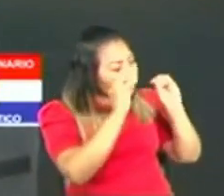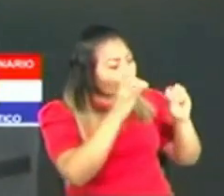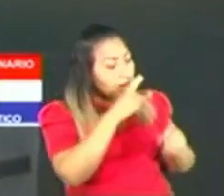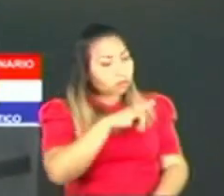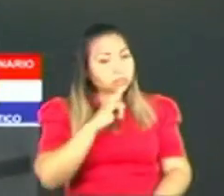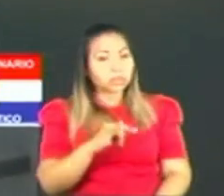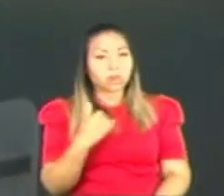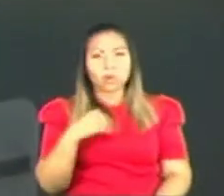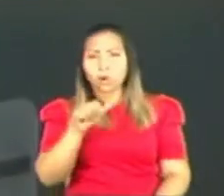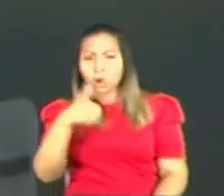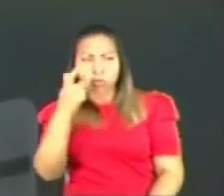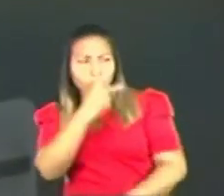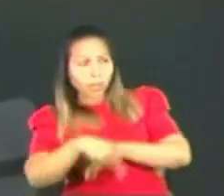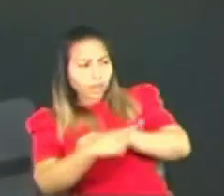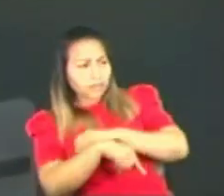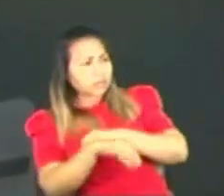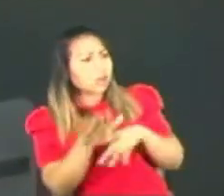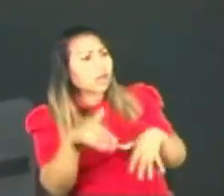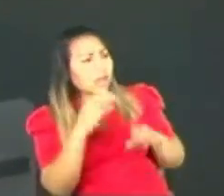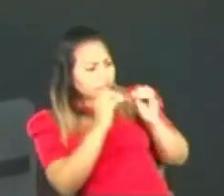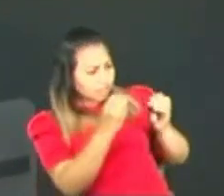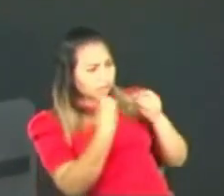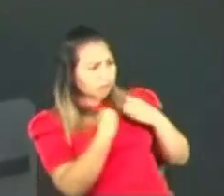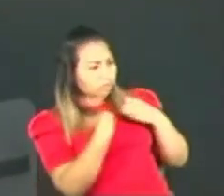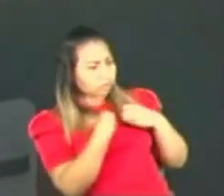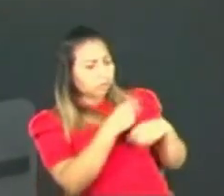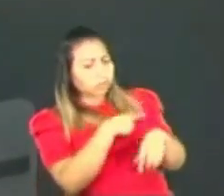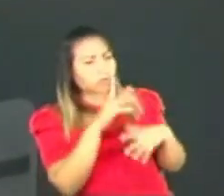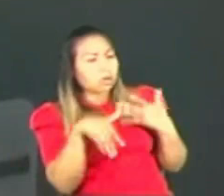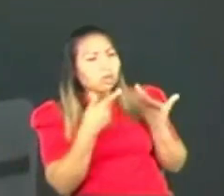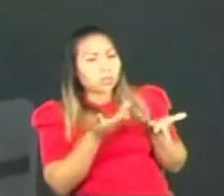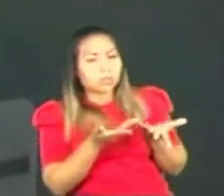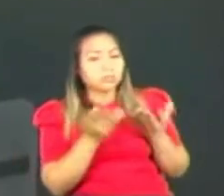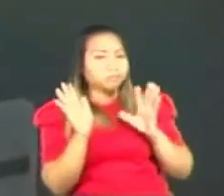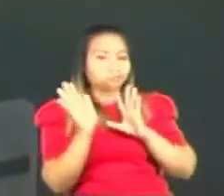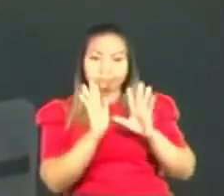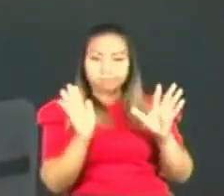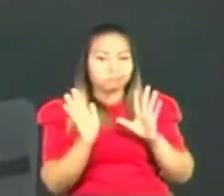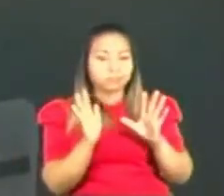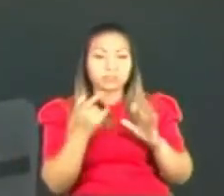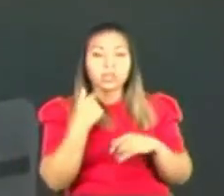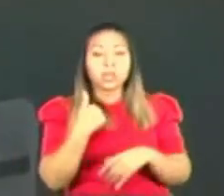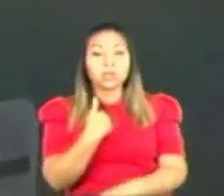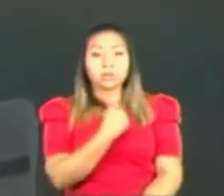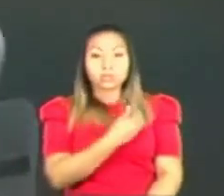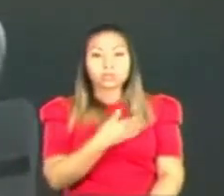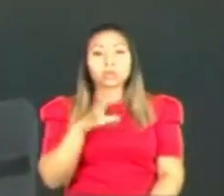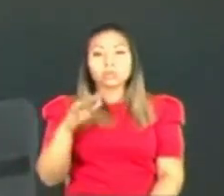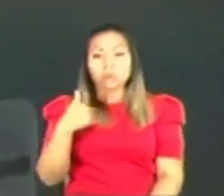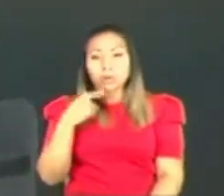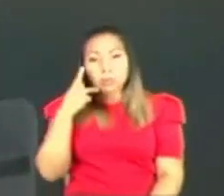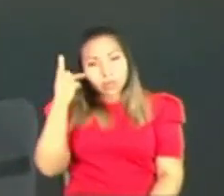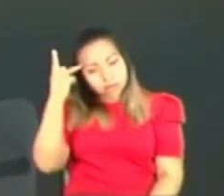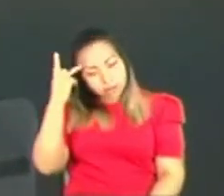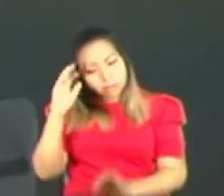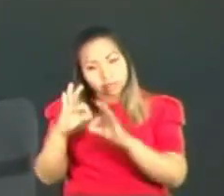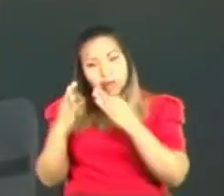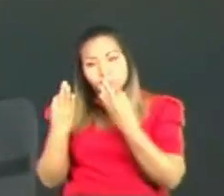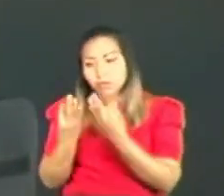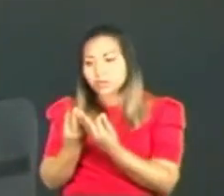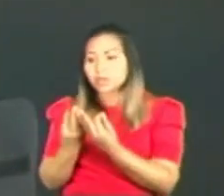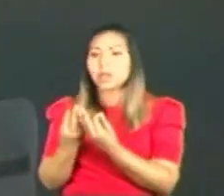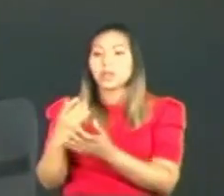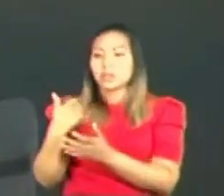orden interno así que todas aquellas personas que tienen temor de que a los padres les quiten